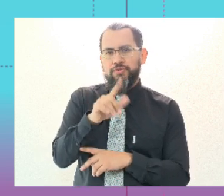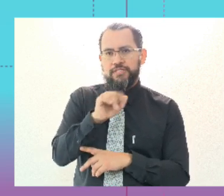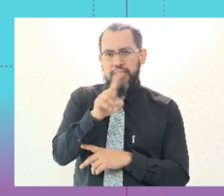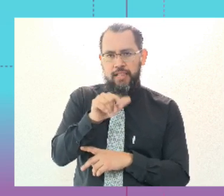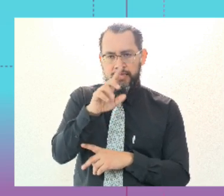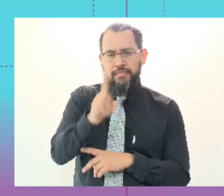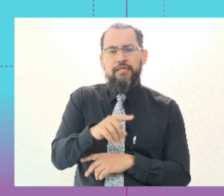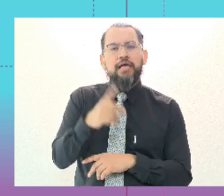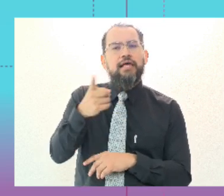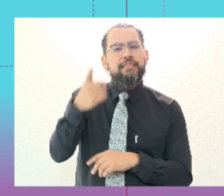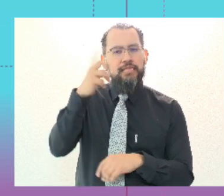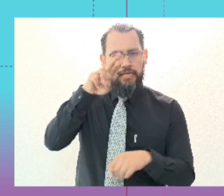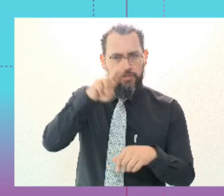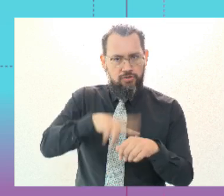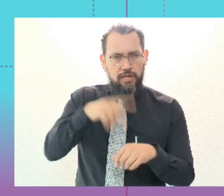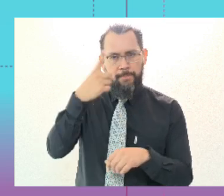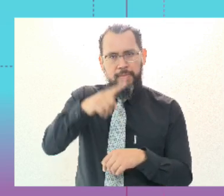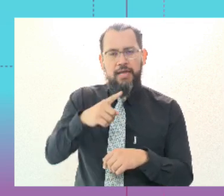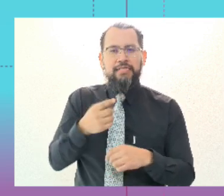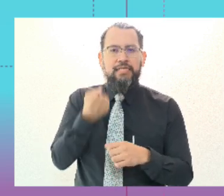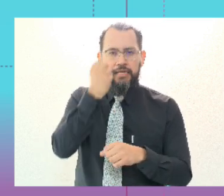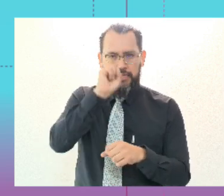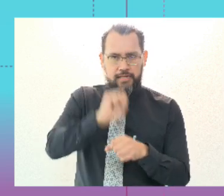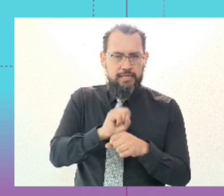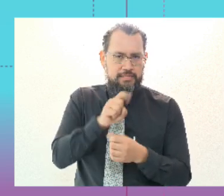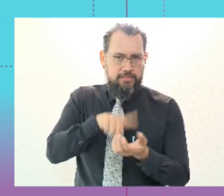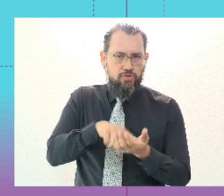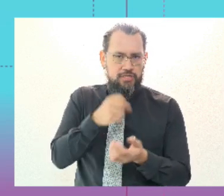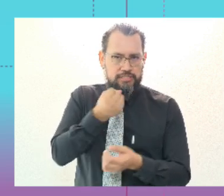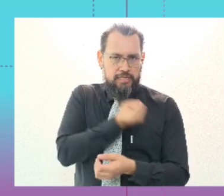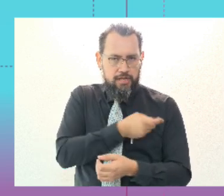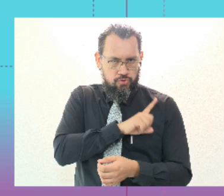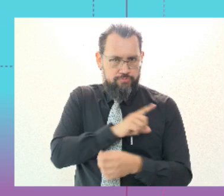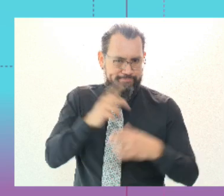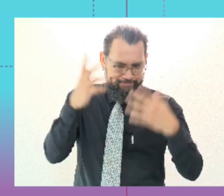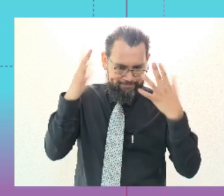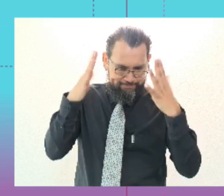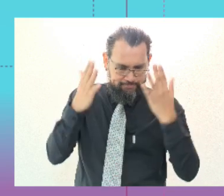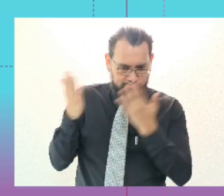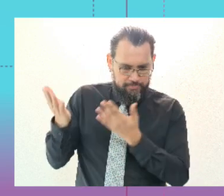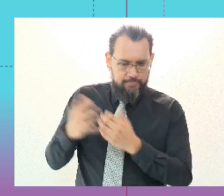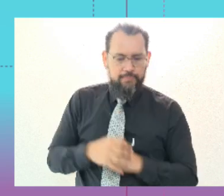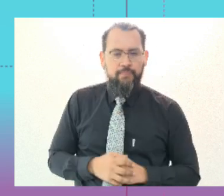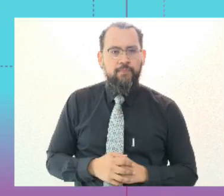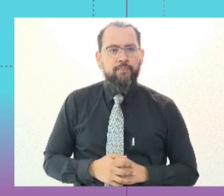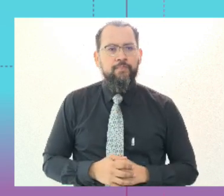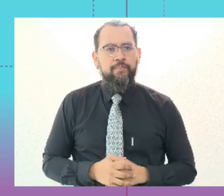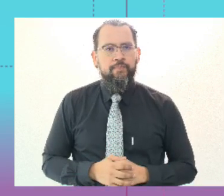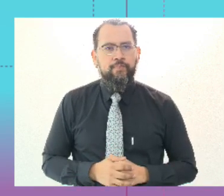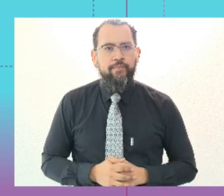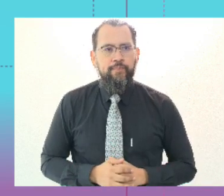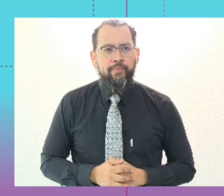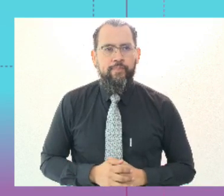de Documentación Institucional de la Secretaría de Salud, a quien le pido le brindemos un aplauso.